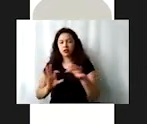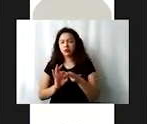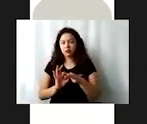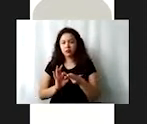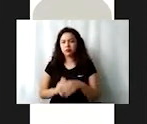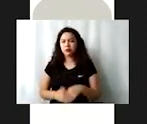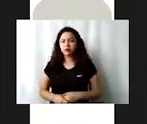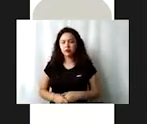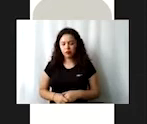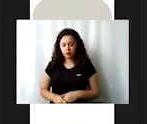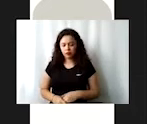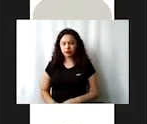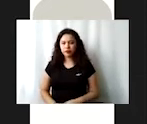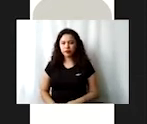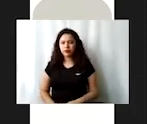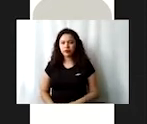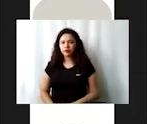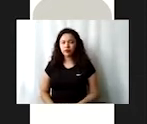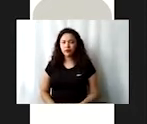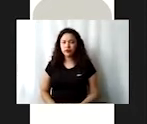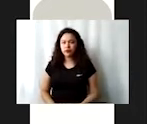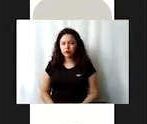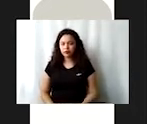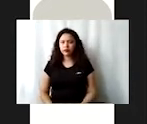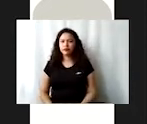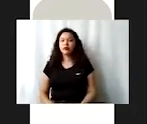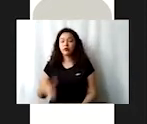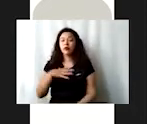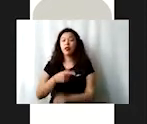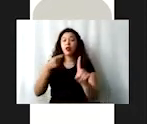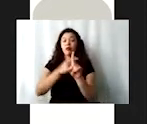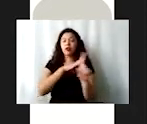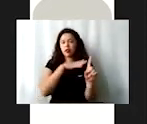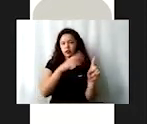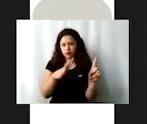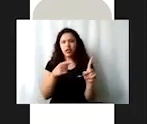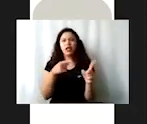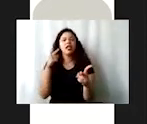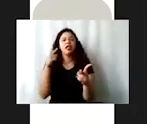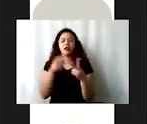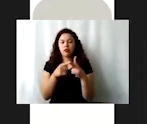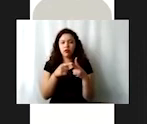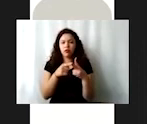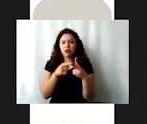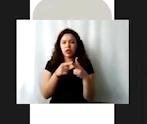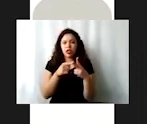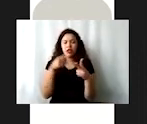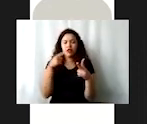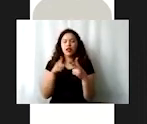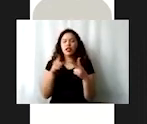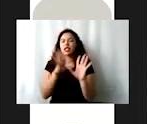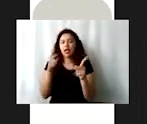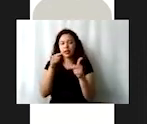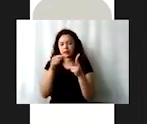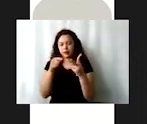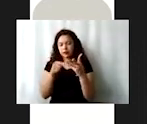este director, ¿no? Aquí se plantea lo que son objetivos generales y objetivos, por supuesto, específicos. La